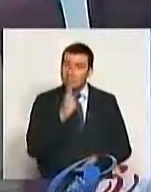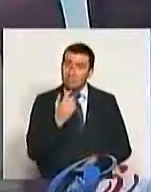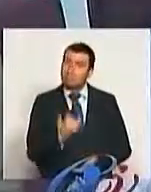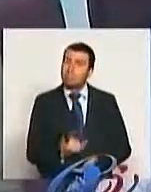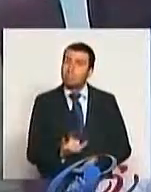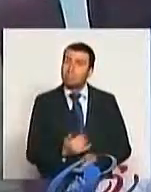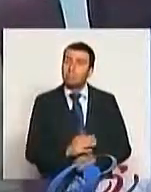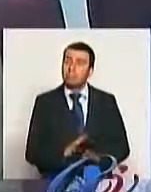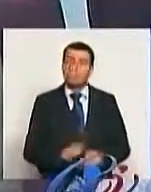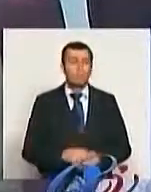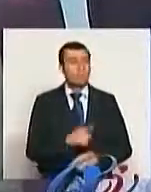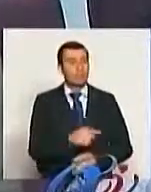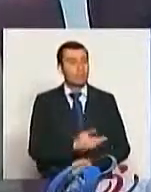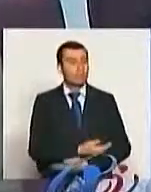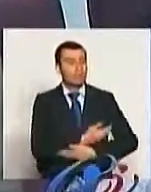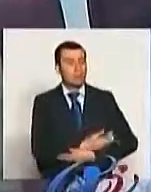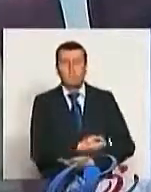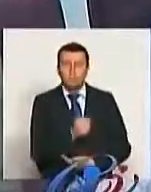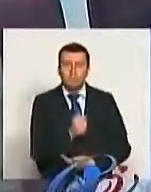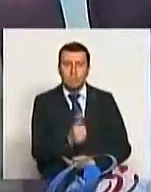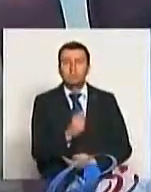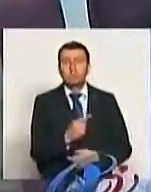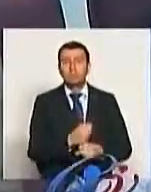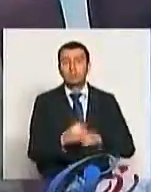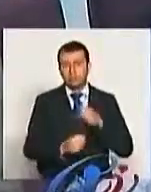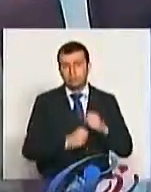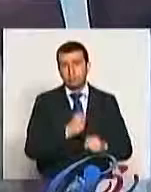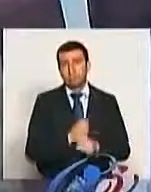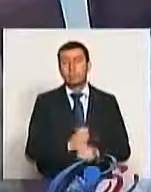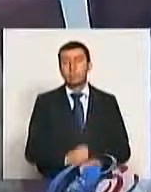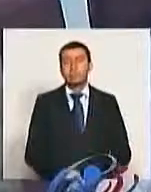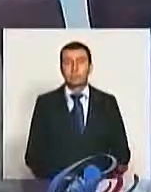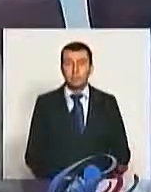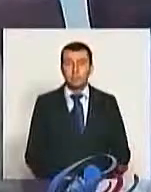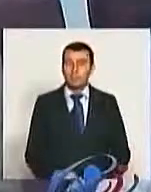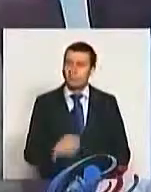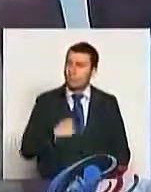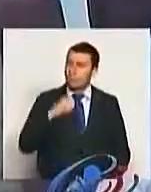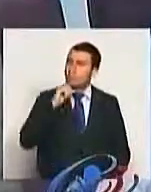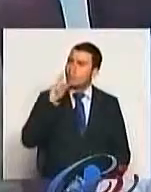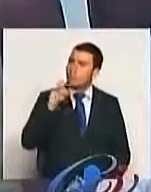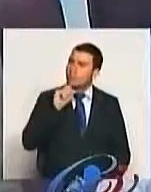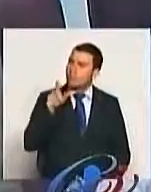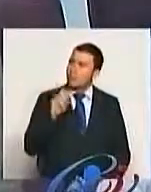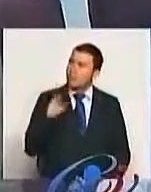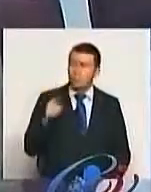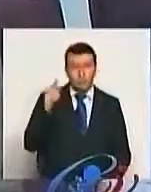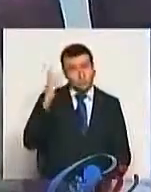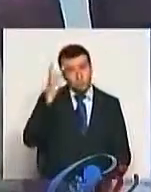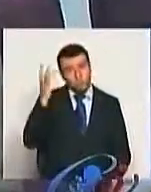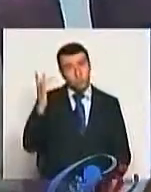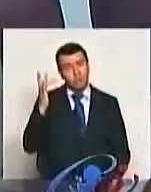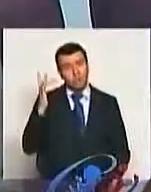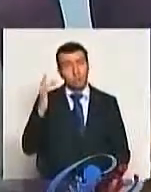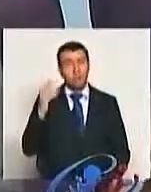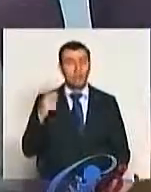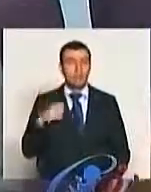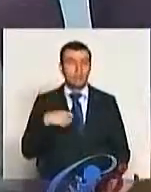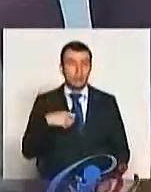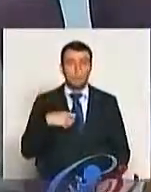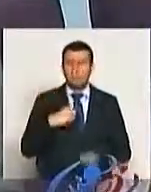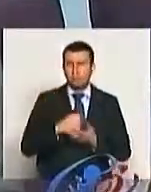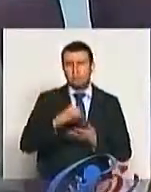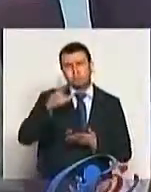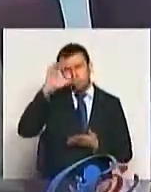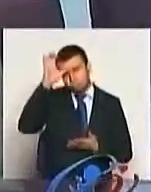por su pregunta. El bebé va a cumplir 1 añito. Bueno, muchas gracias. ¿Por qué yo le hago estas preguntas a ella? Porque entonces tenemos el conocimiento que